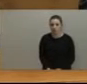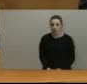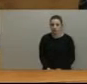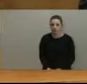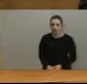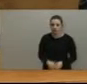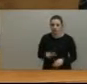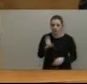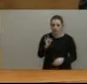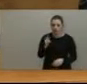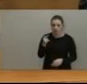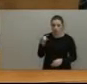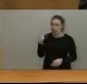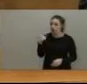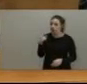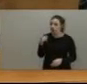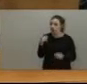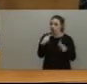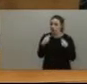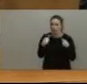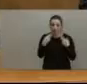Sí, presidente. Señoría,